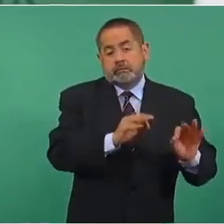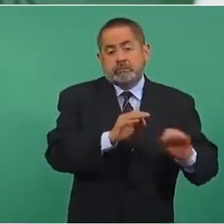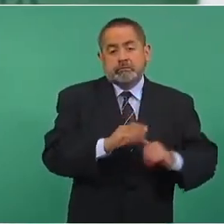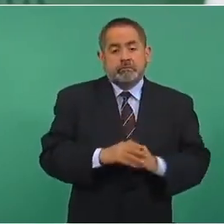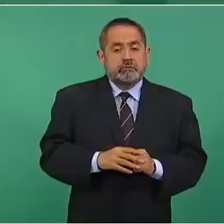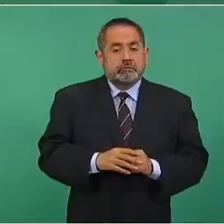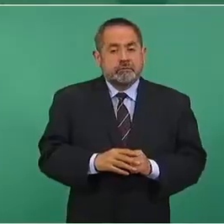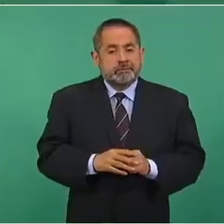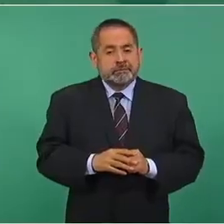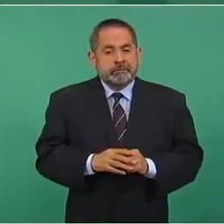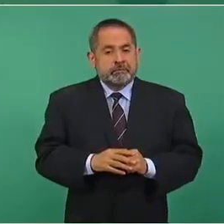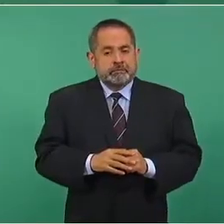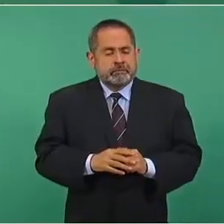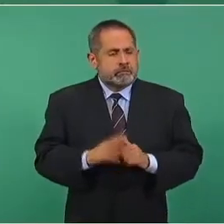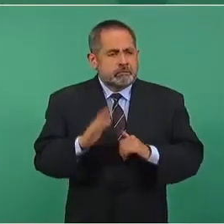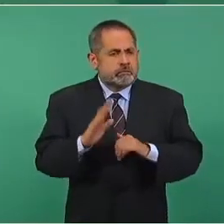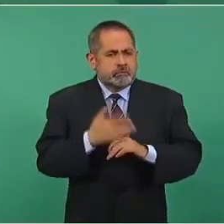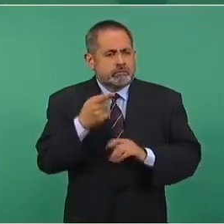y